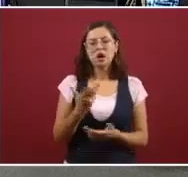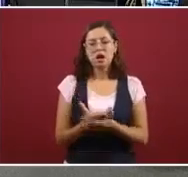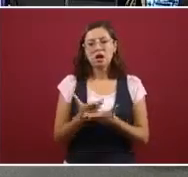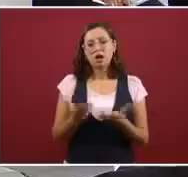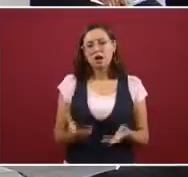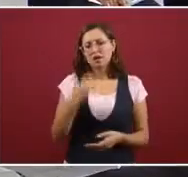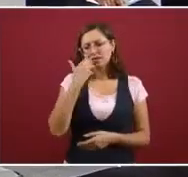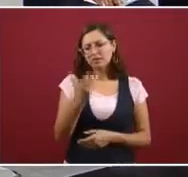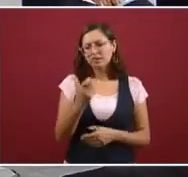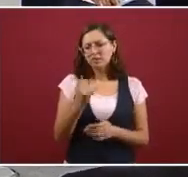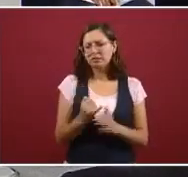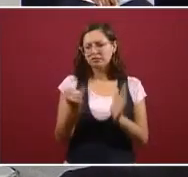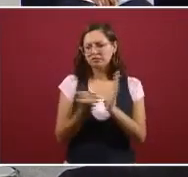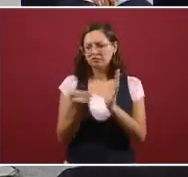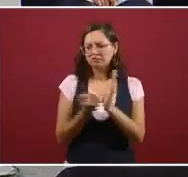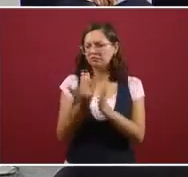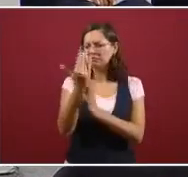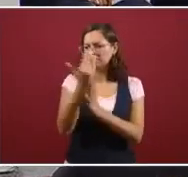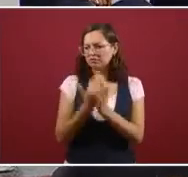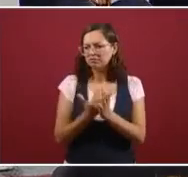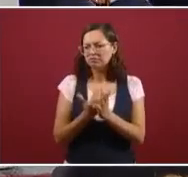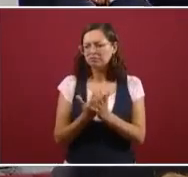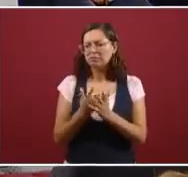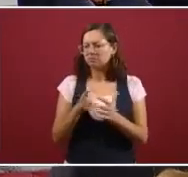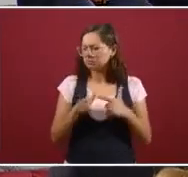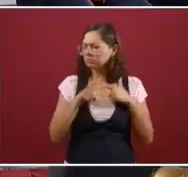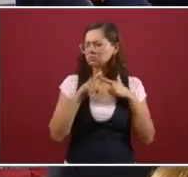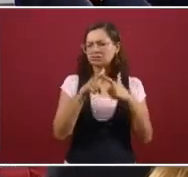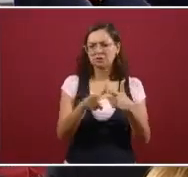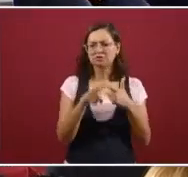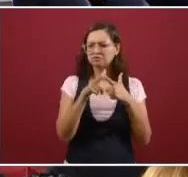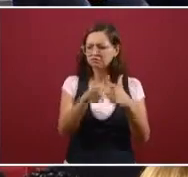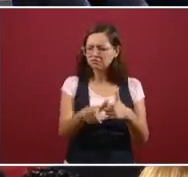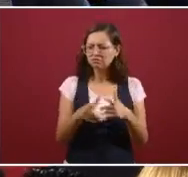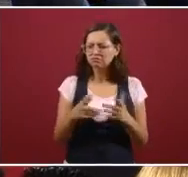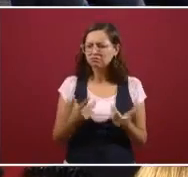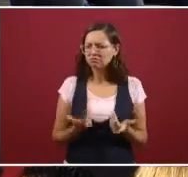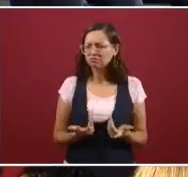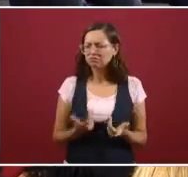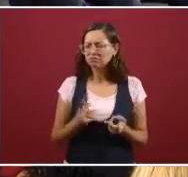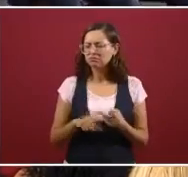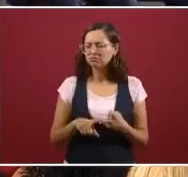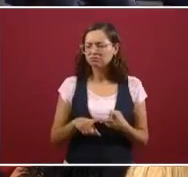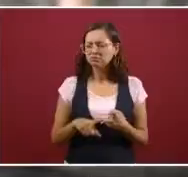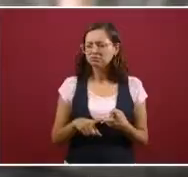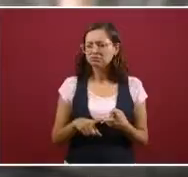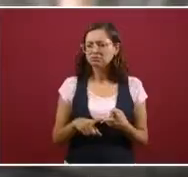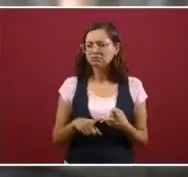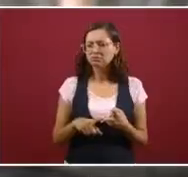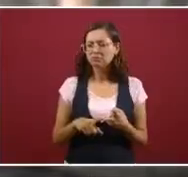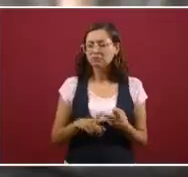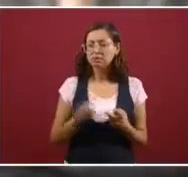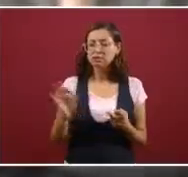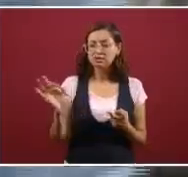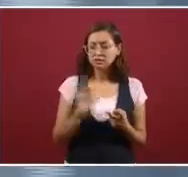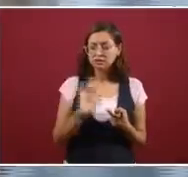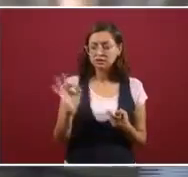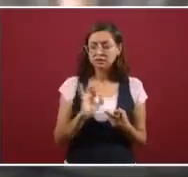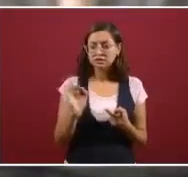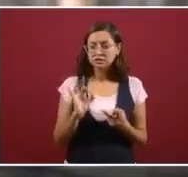comisiones, y si es un estándar que se va a seguir sumando, si no es necesaria